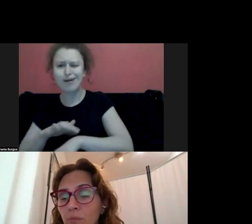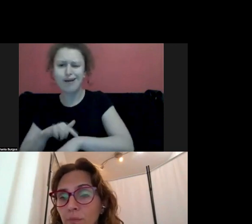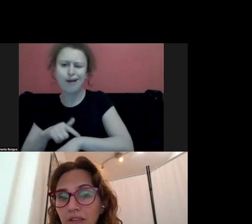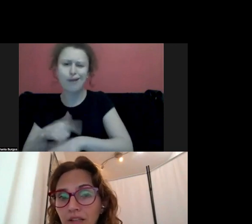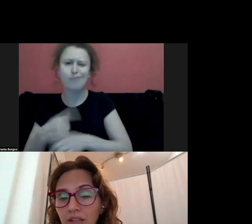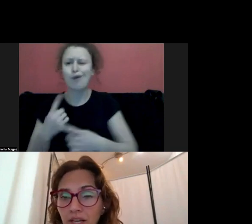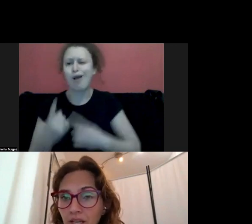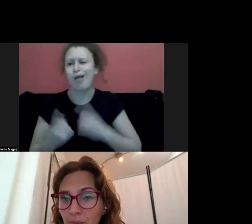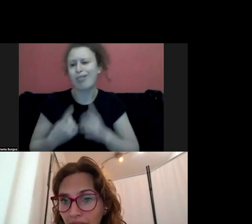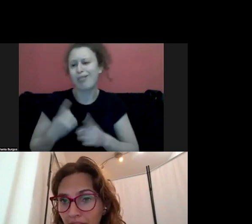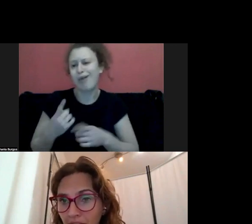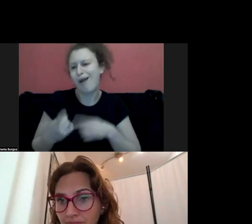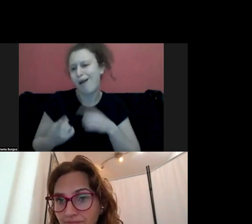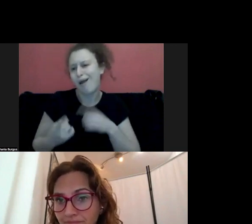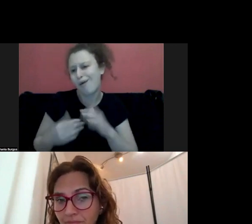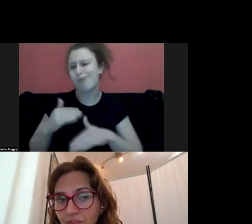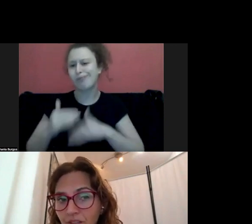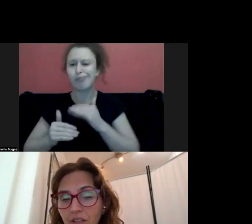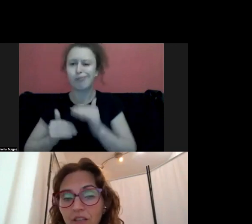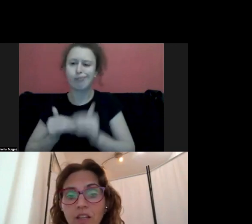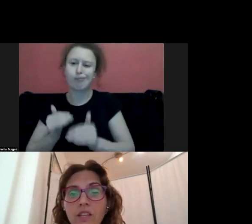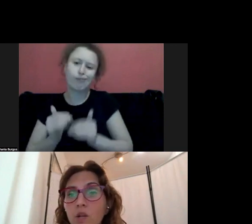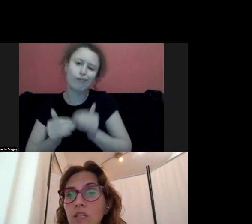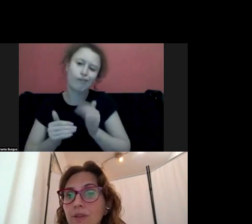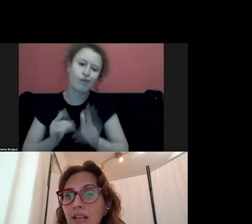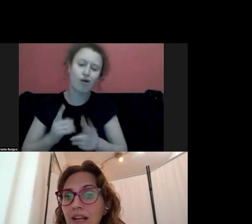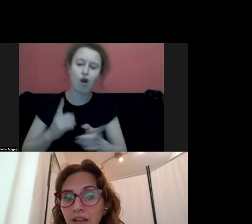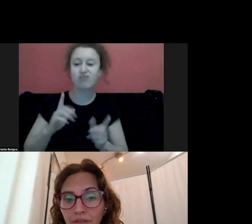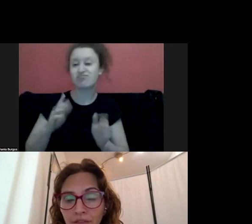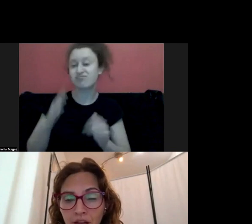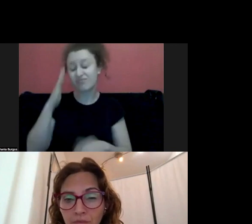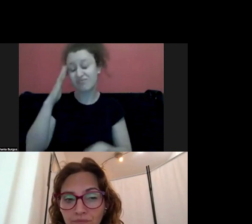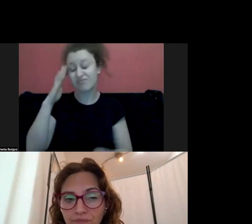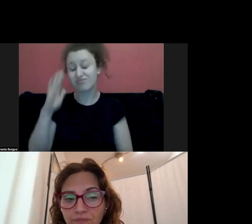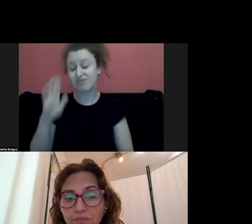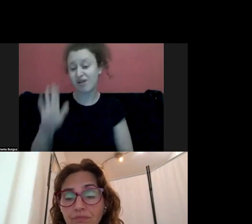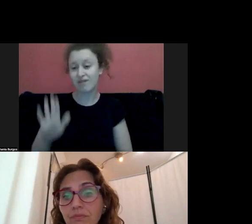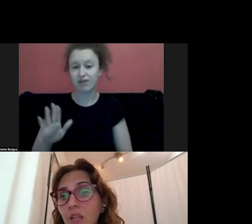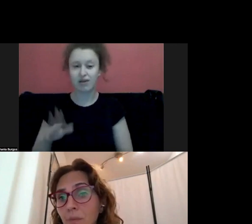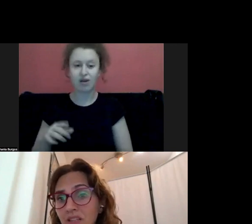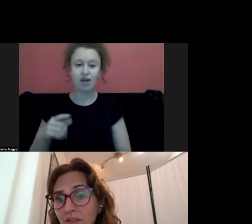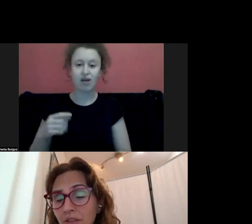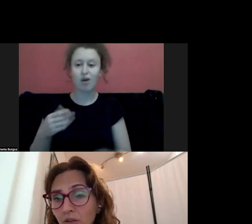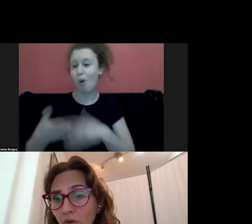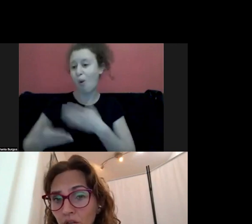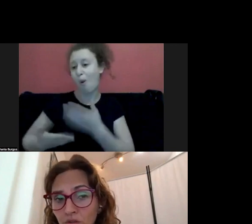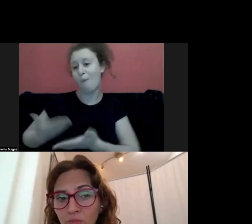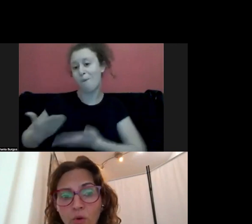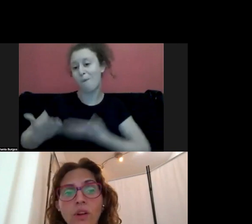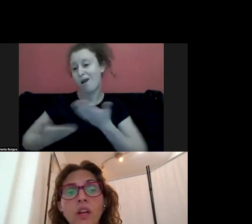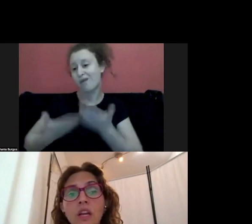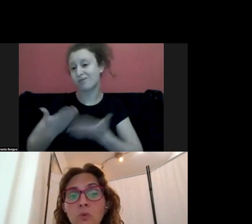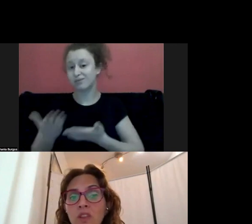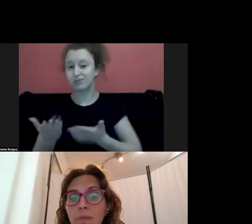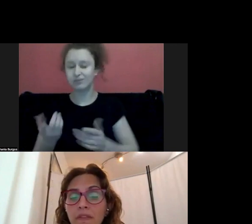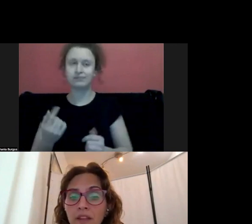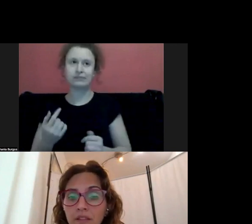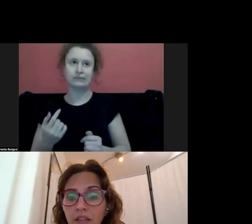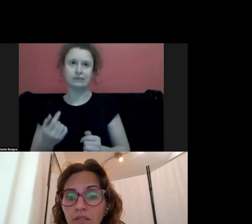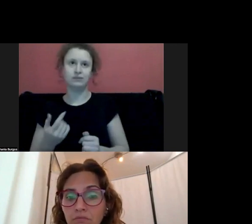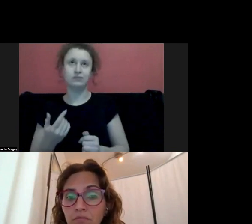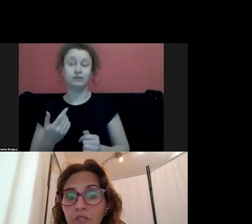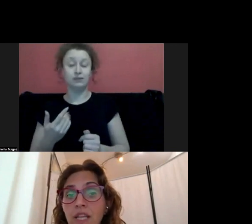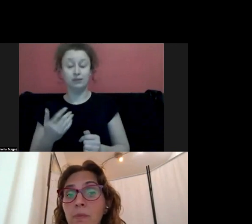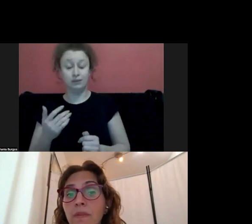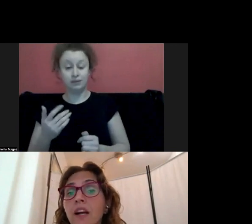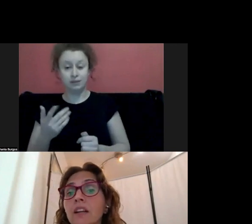sabe compartir, tiene que aprender. Si no sabes de lactancia, vas a decir cosas como es muy